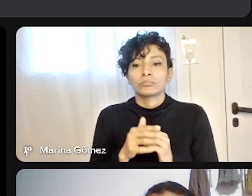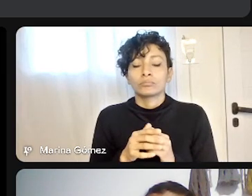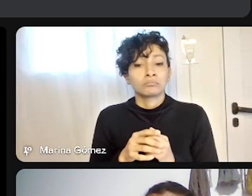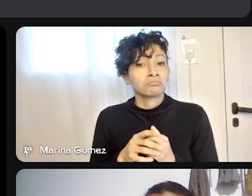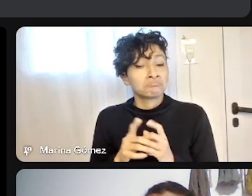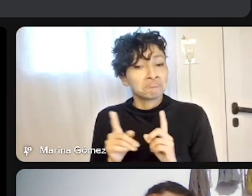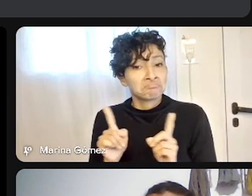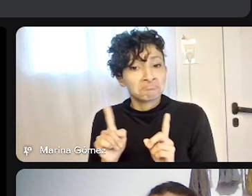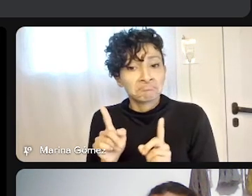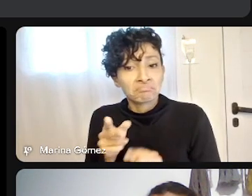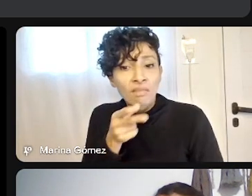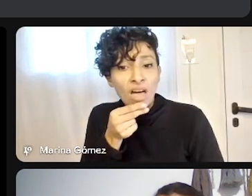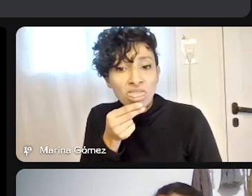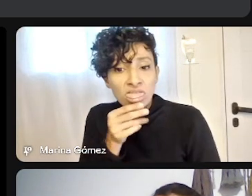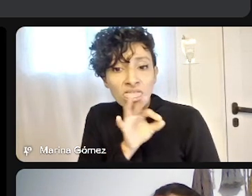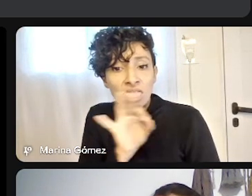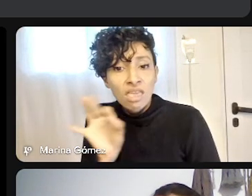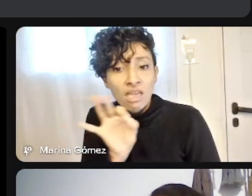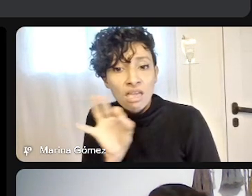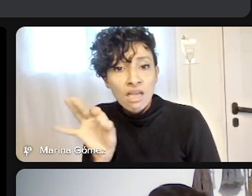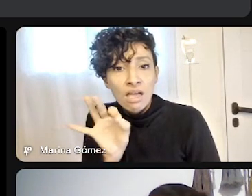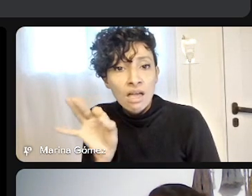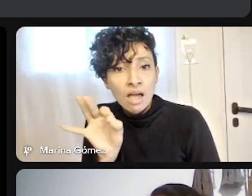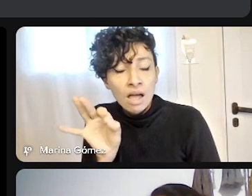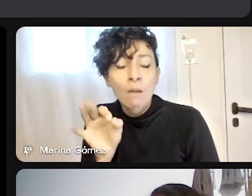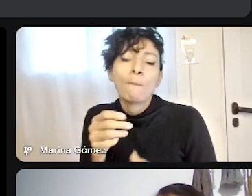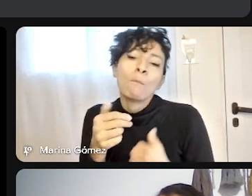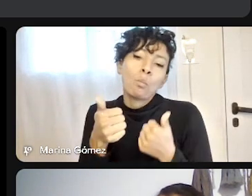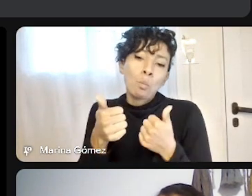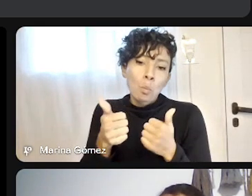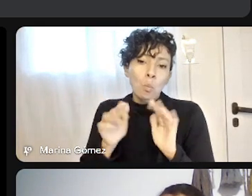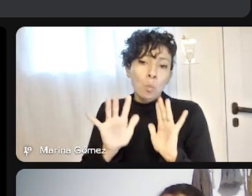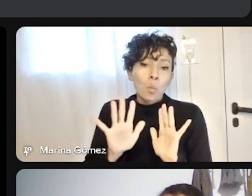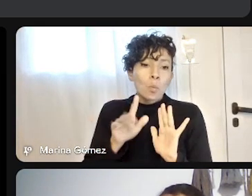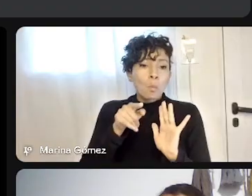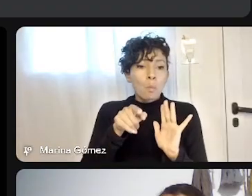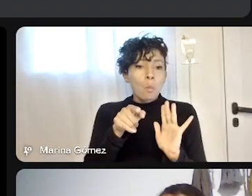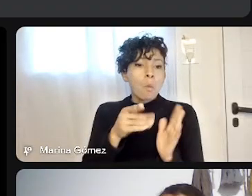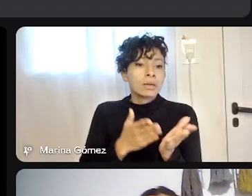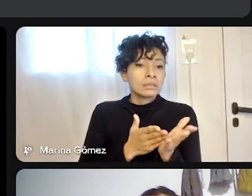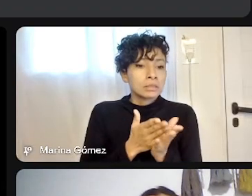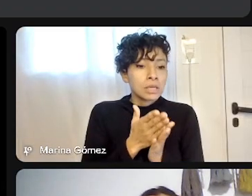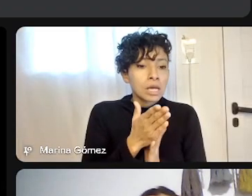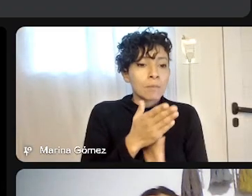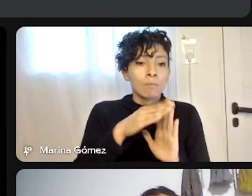¿No? Bueno, vamos con una oración más, unas oraciones más,